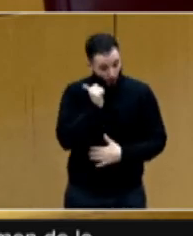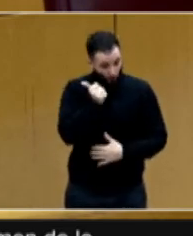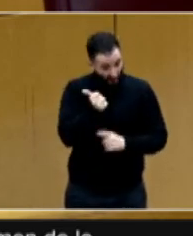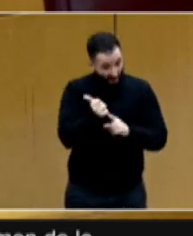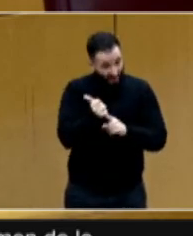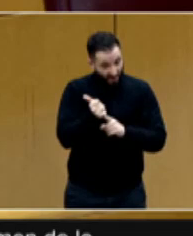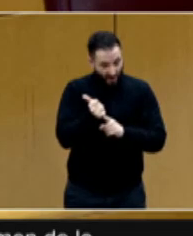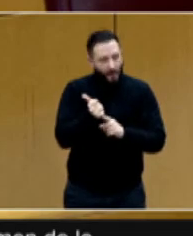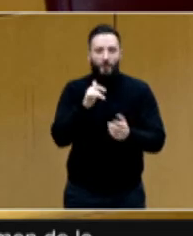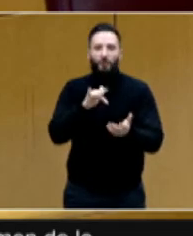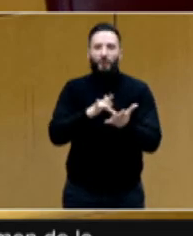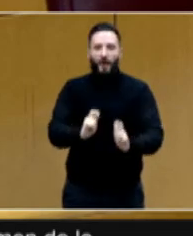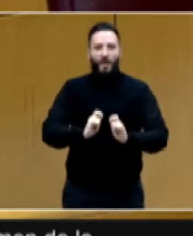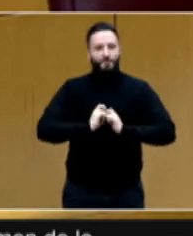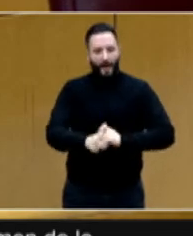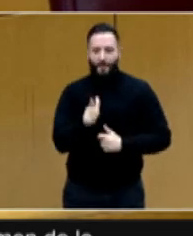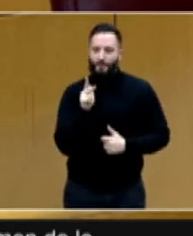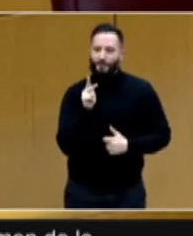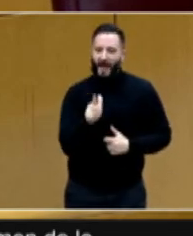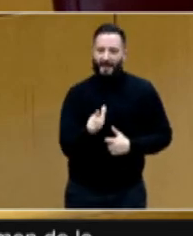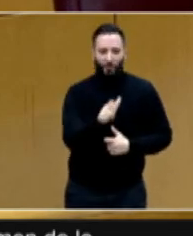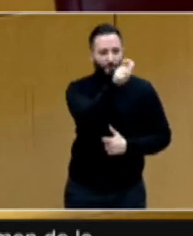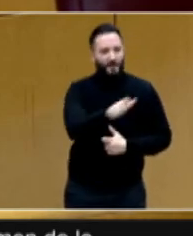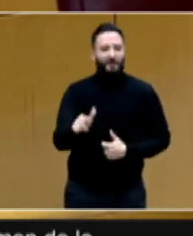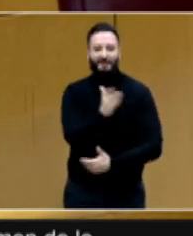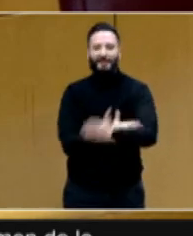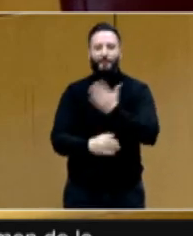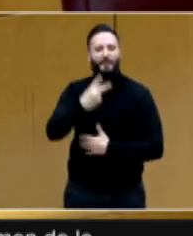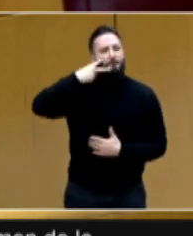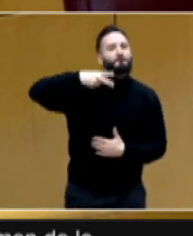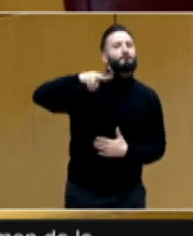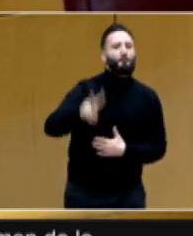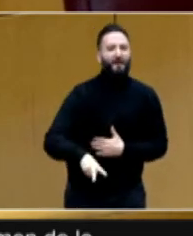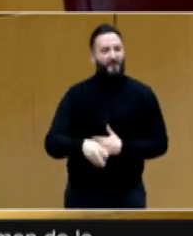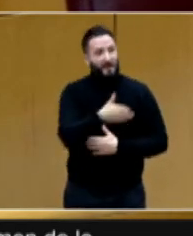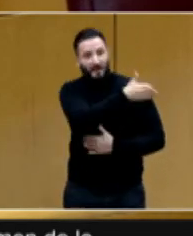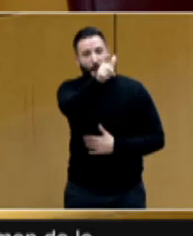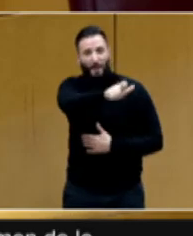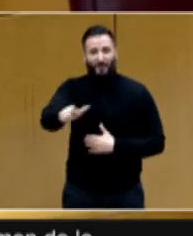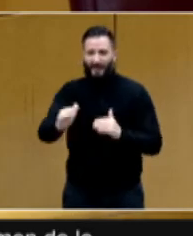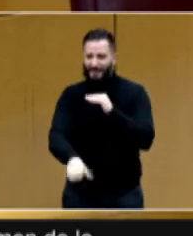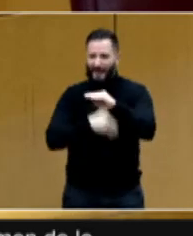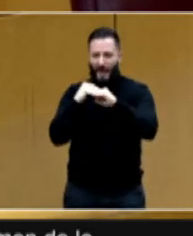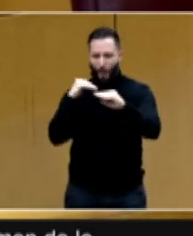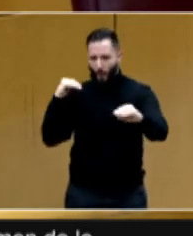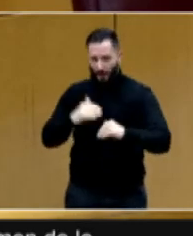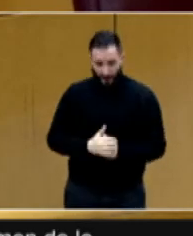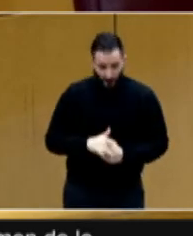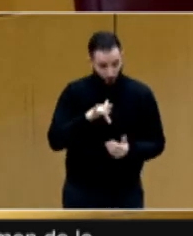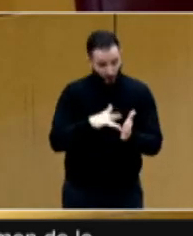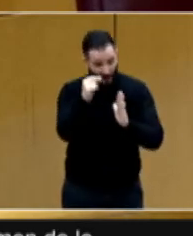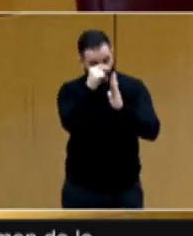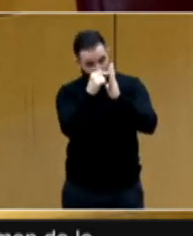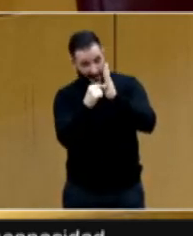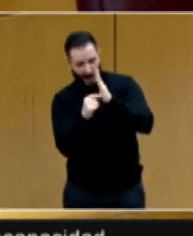de manifiesto el reconocimiento de los derechos que tienen las personas con discapacidad como personas iguales que acaba con el criterio